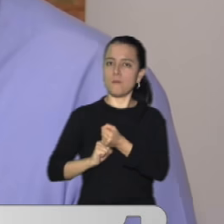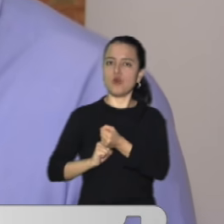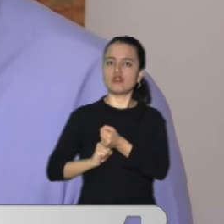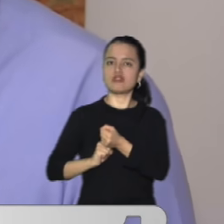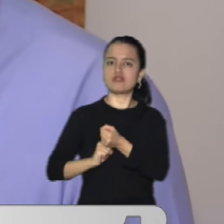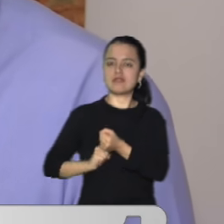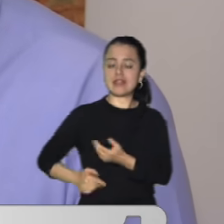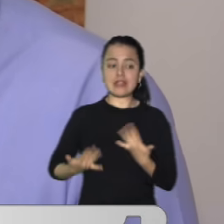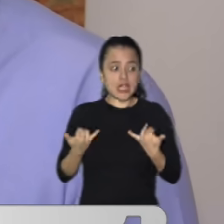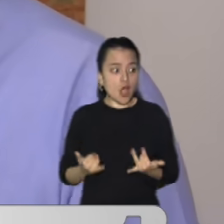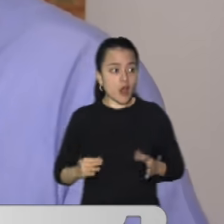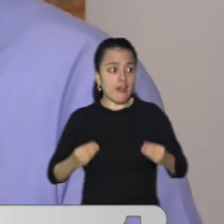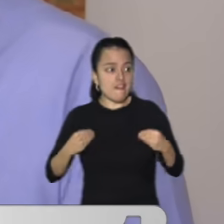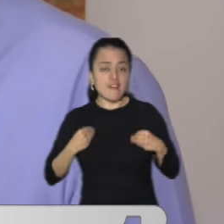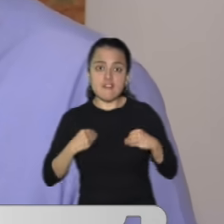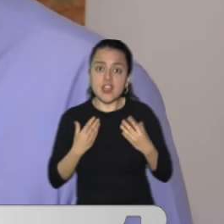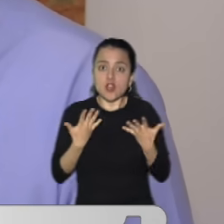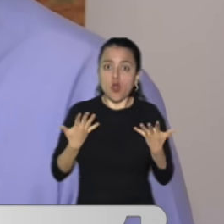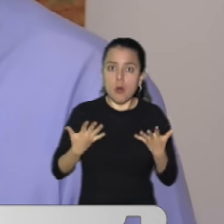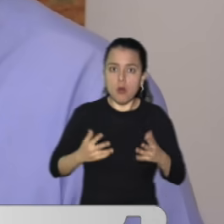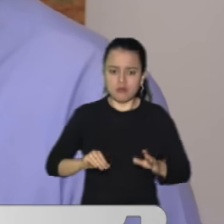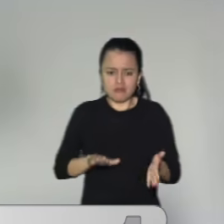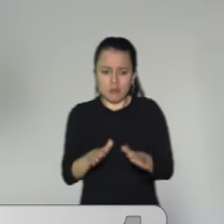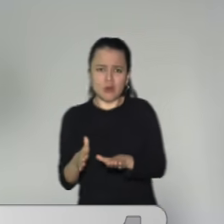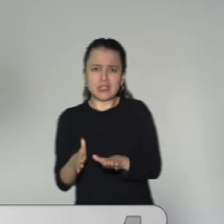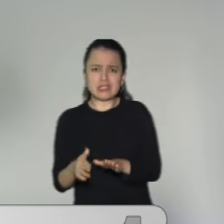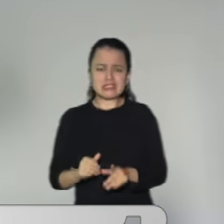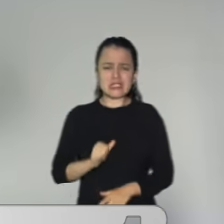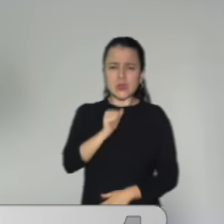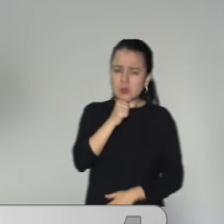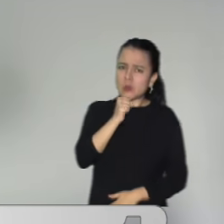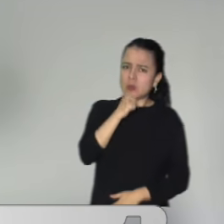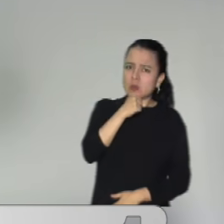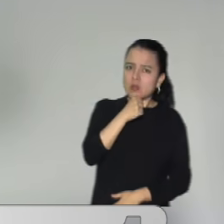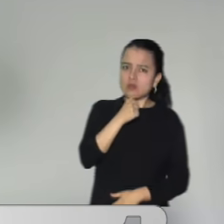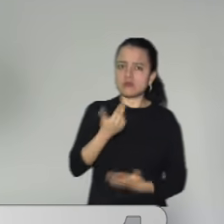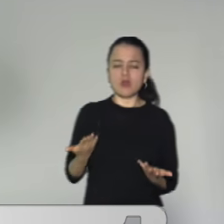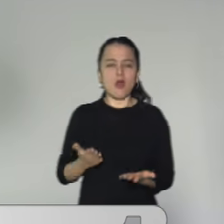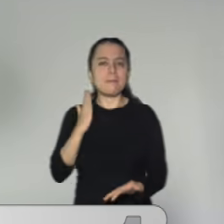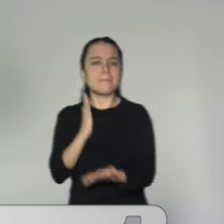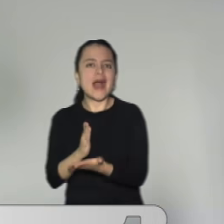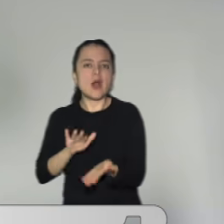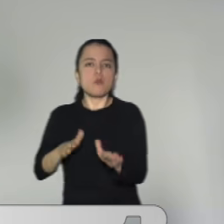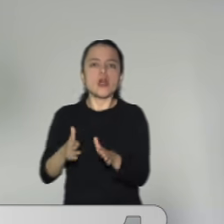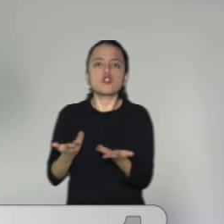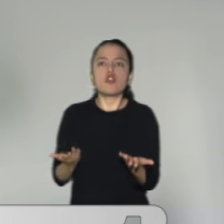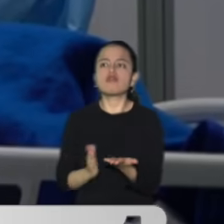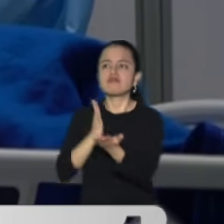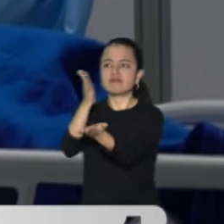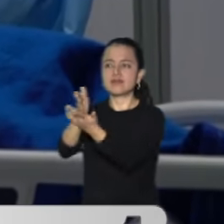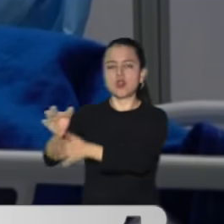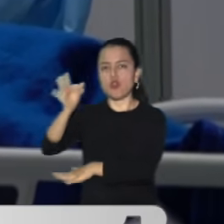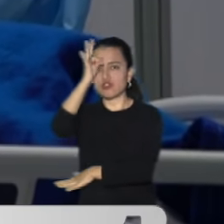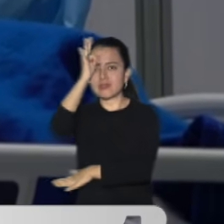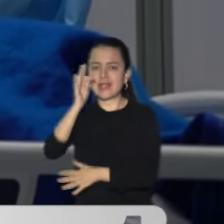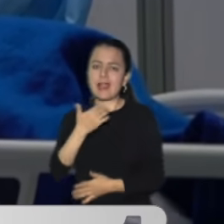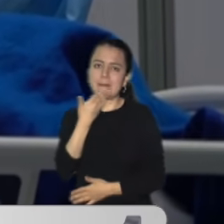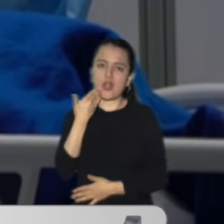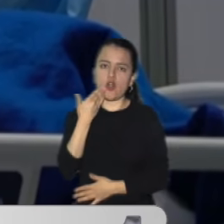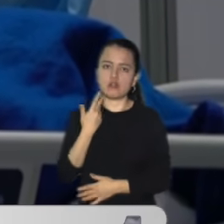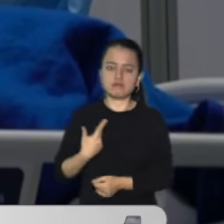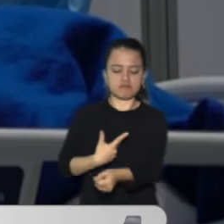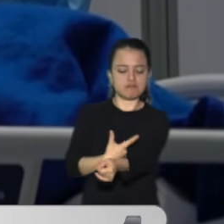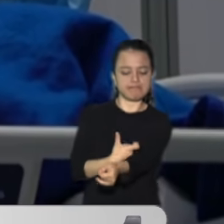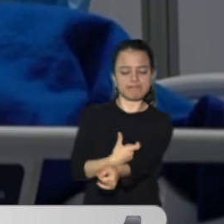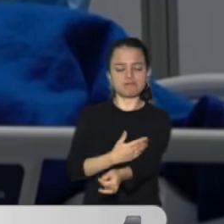vivir actualmente la realidad que tenemos, que la muerte ocurre en entornos medicalizados. Y por supuesto, permitir que